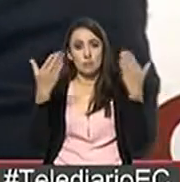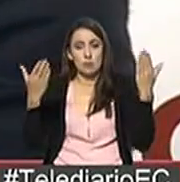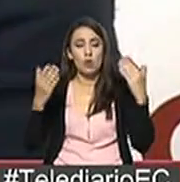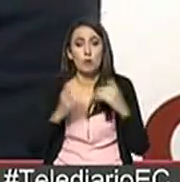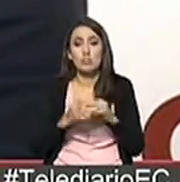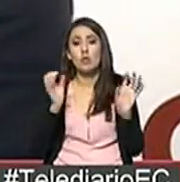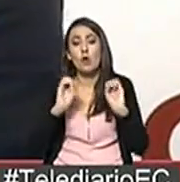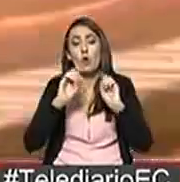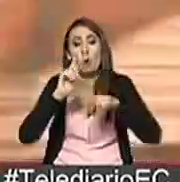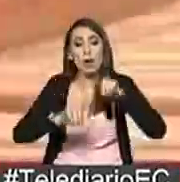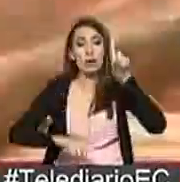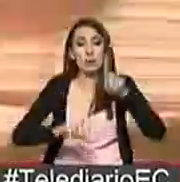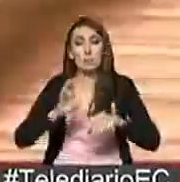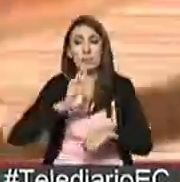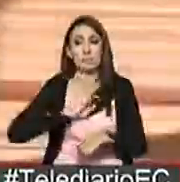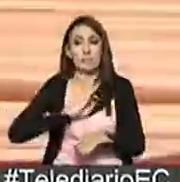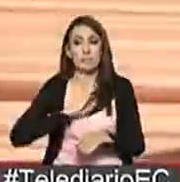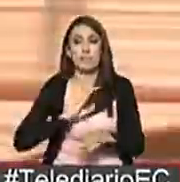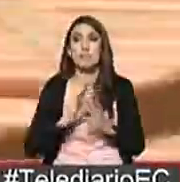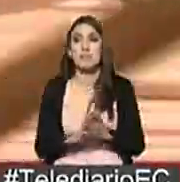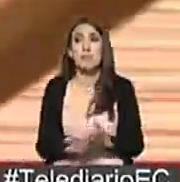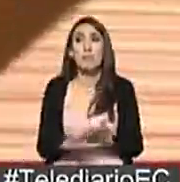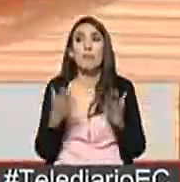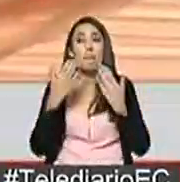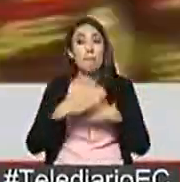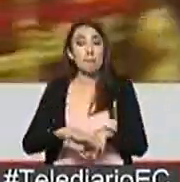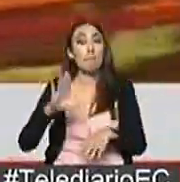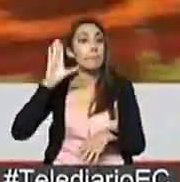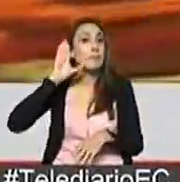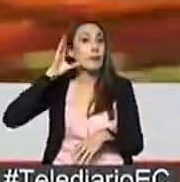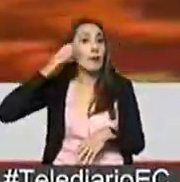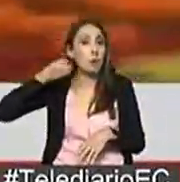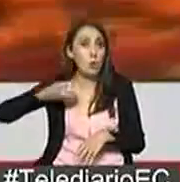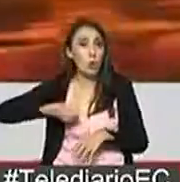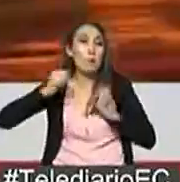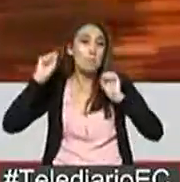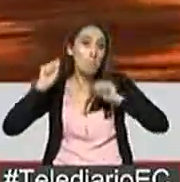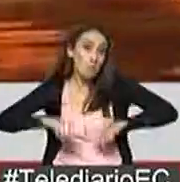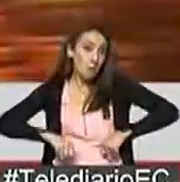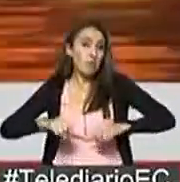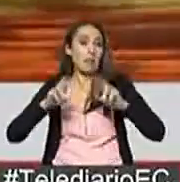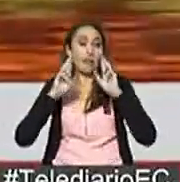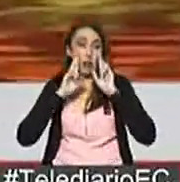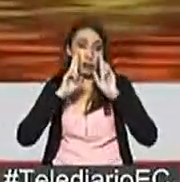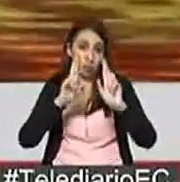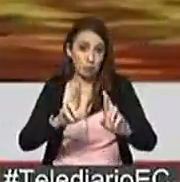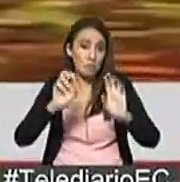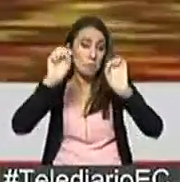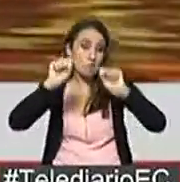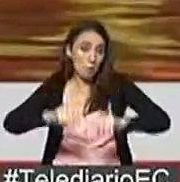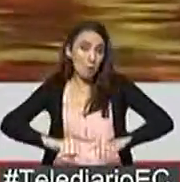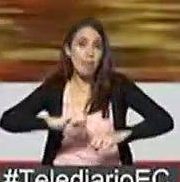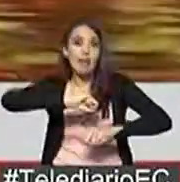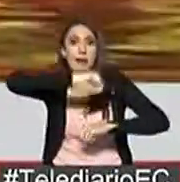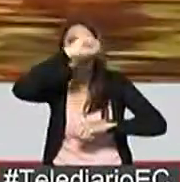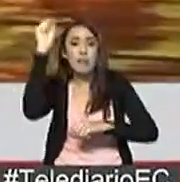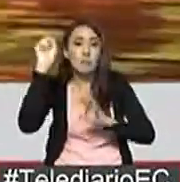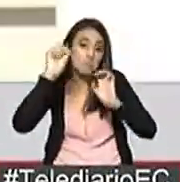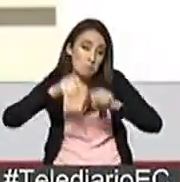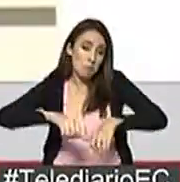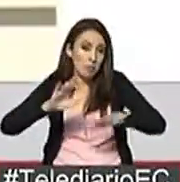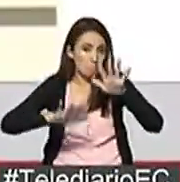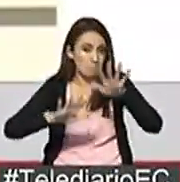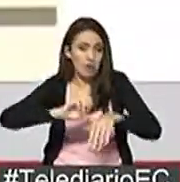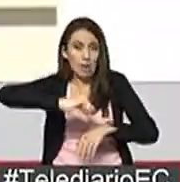técnicas artesanales. Con estos antecedentes, Cuenca se postula a obtener el título de ciudad artesanal y diversa del mundo.